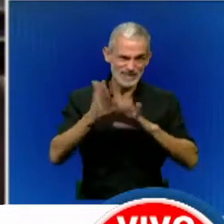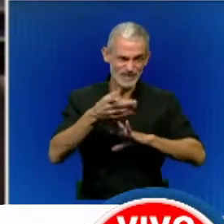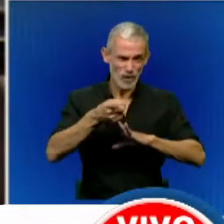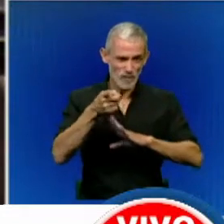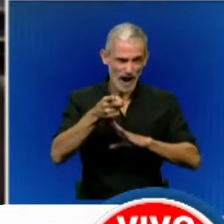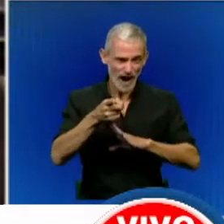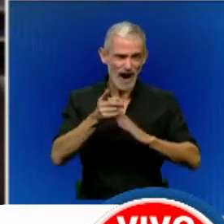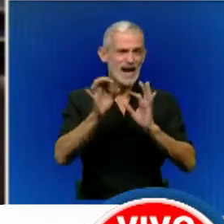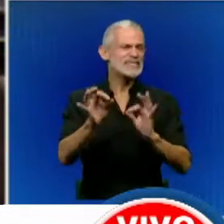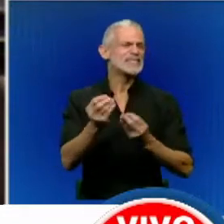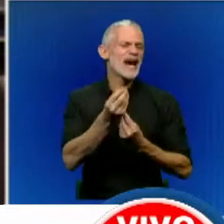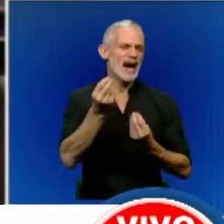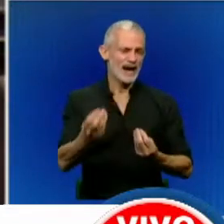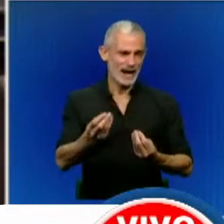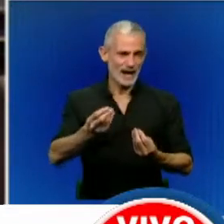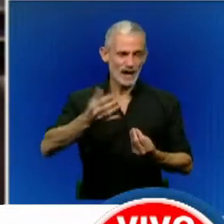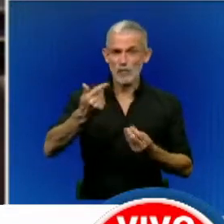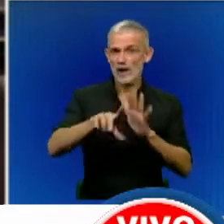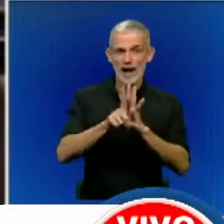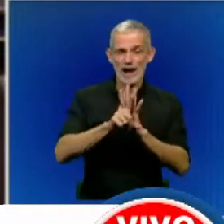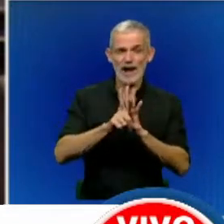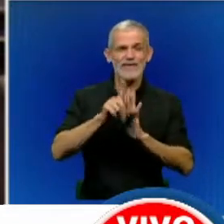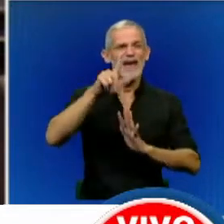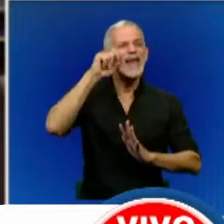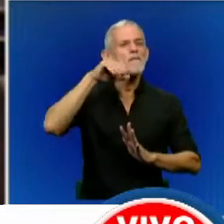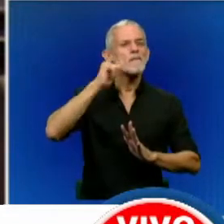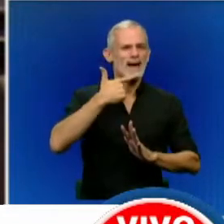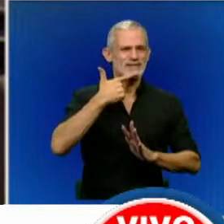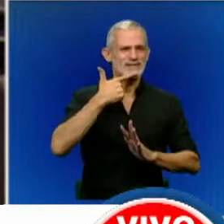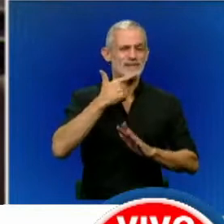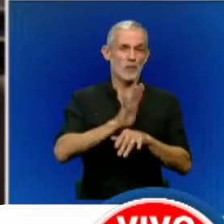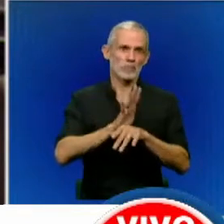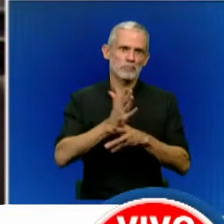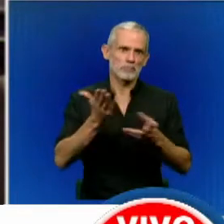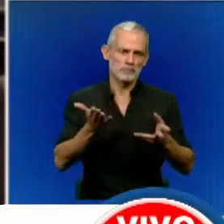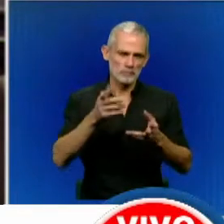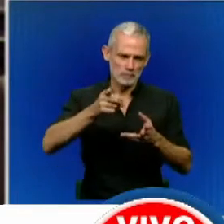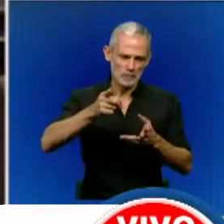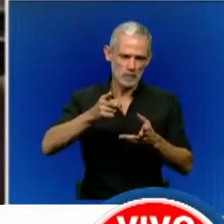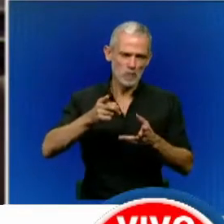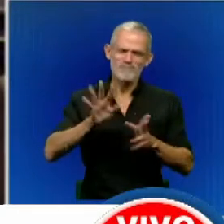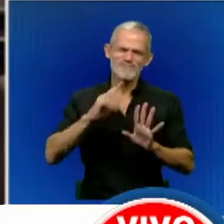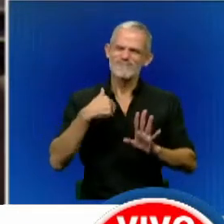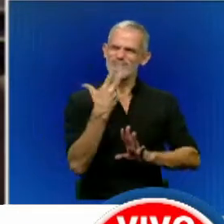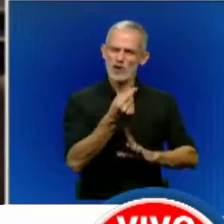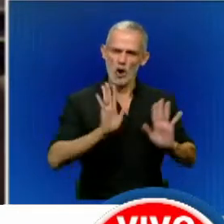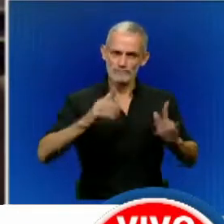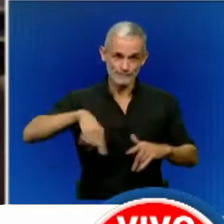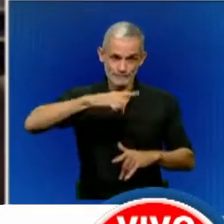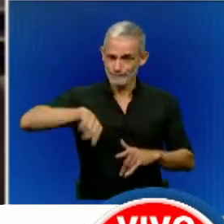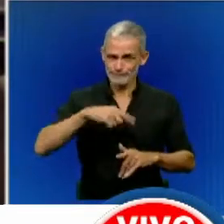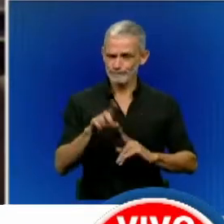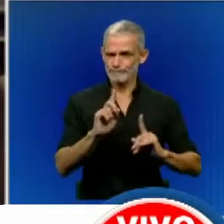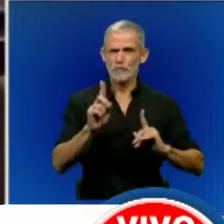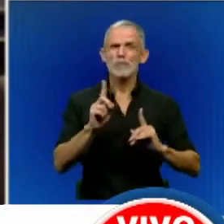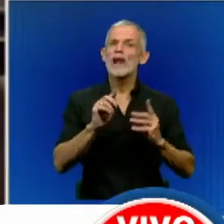indudable a una ley de lemas encubierta, a la que por supuesto también rechazábamos porque sabemos